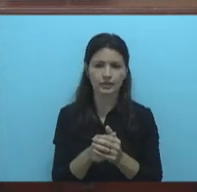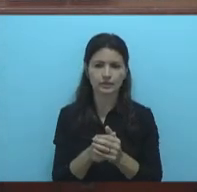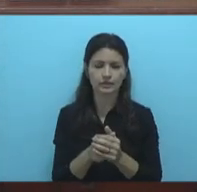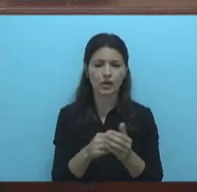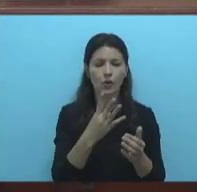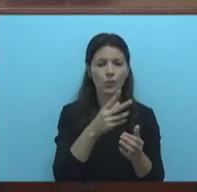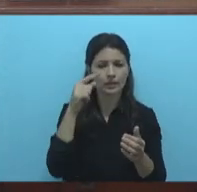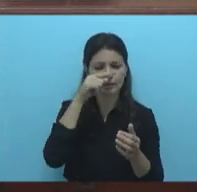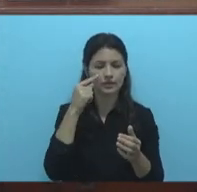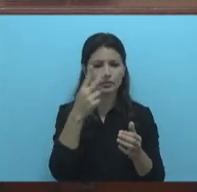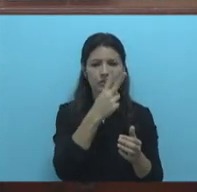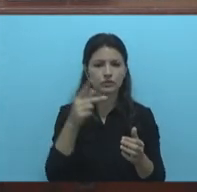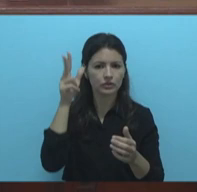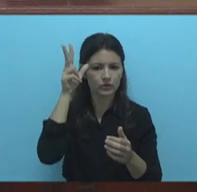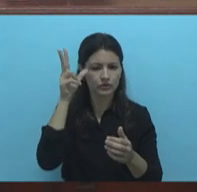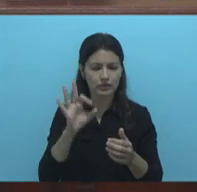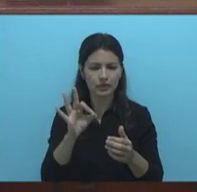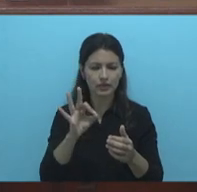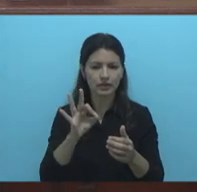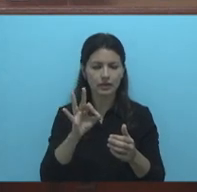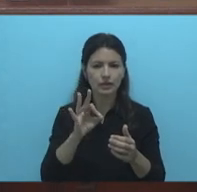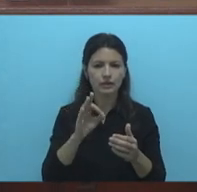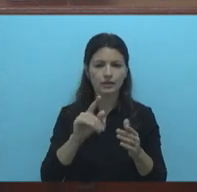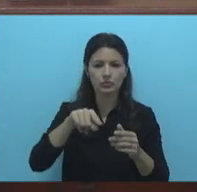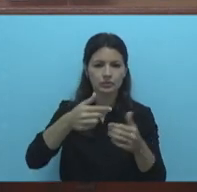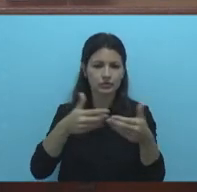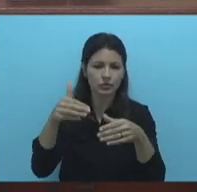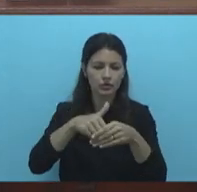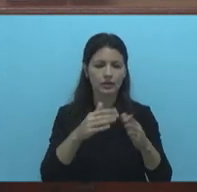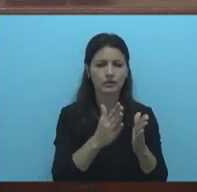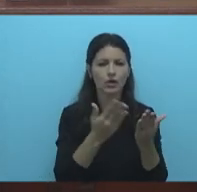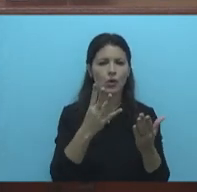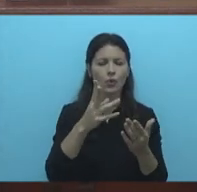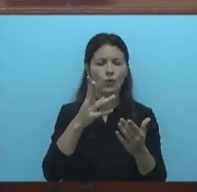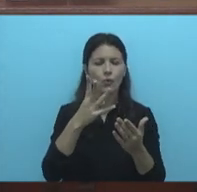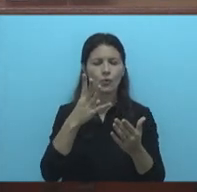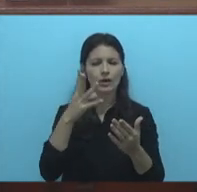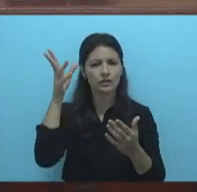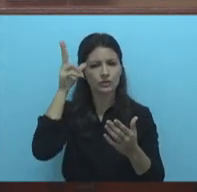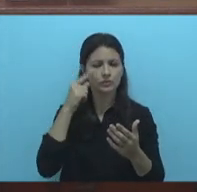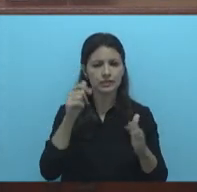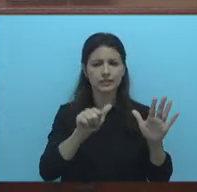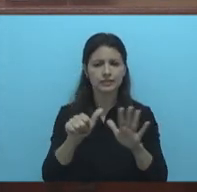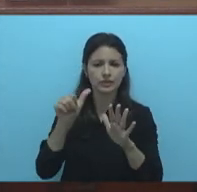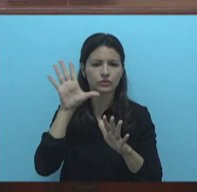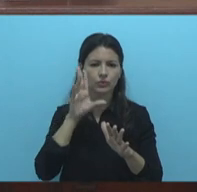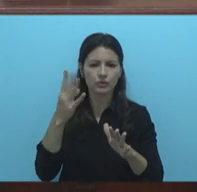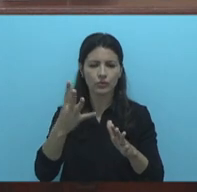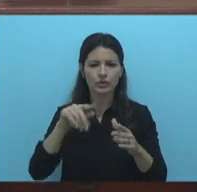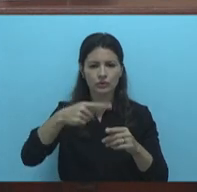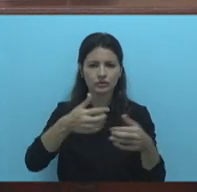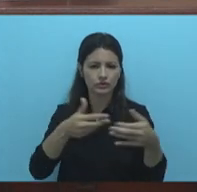Expediente 47.230, preferencia para una sesión. Expediente 48.654, preferencia para una